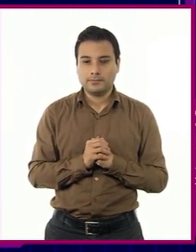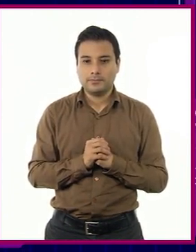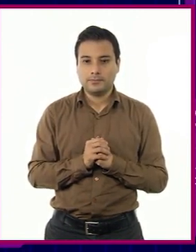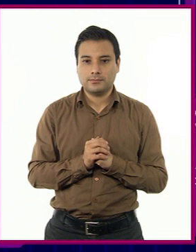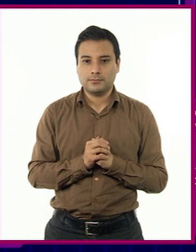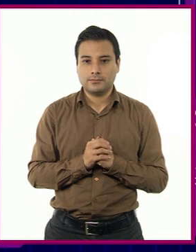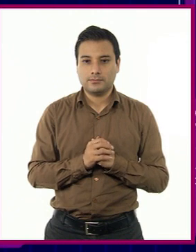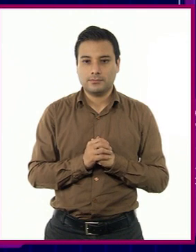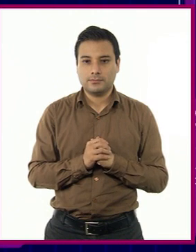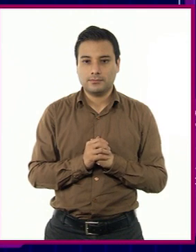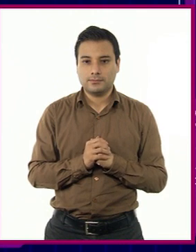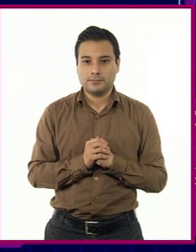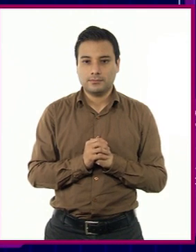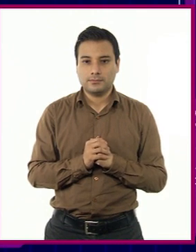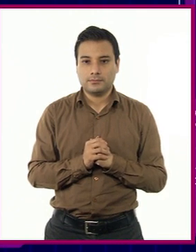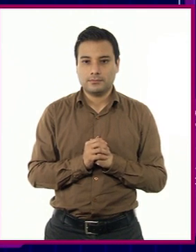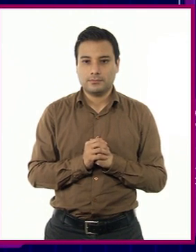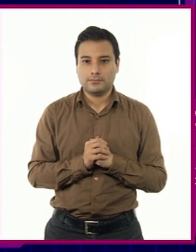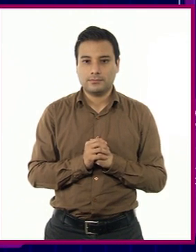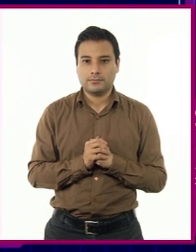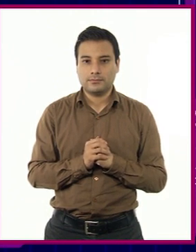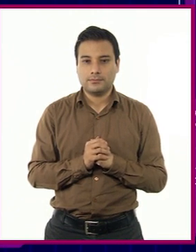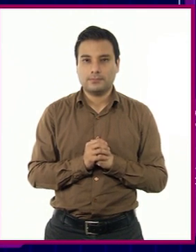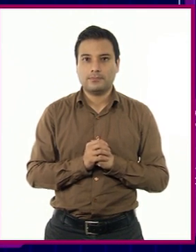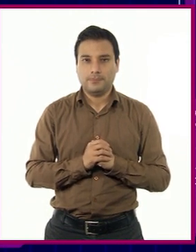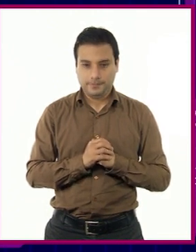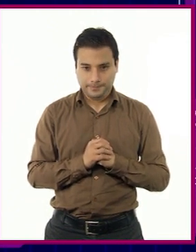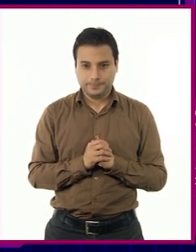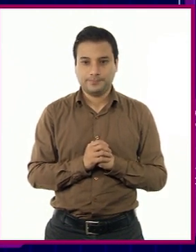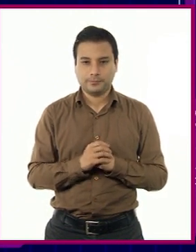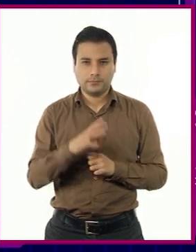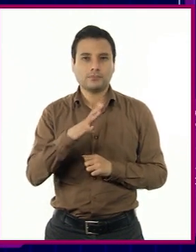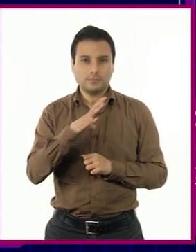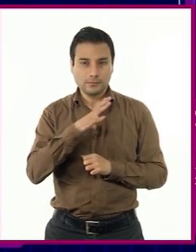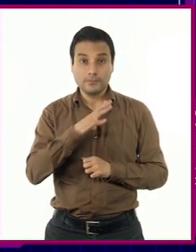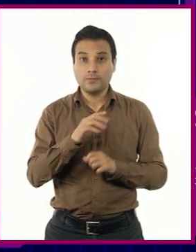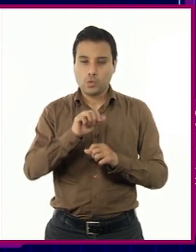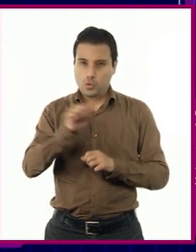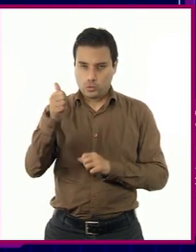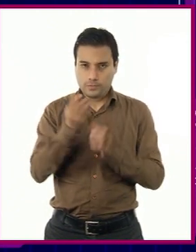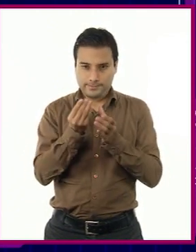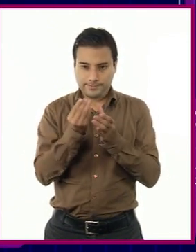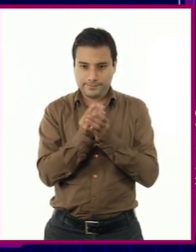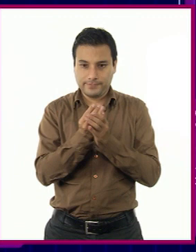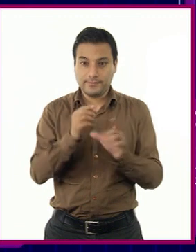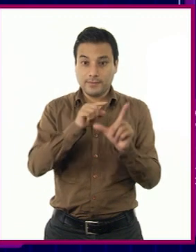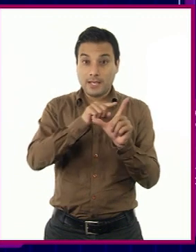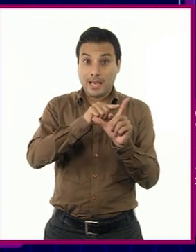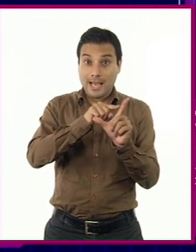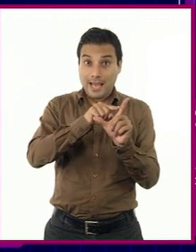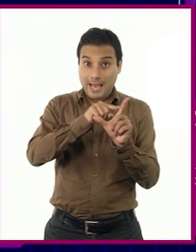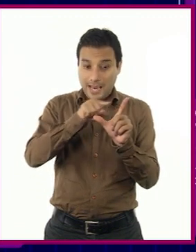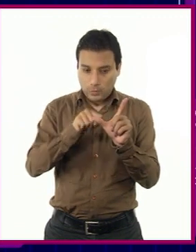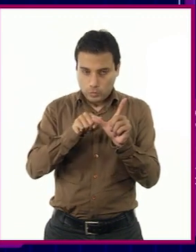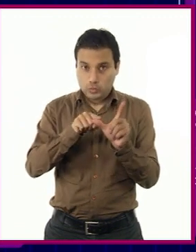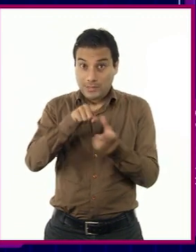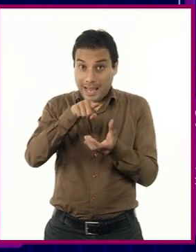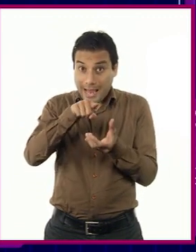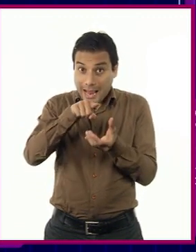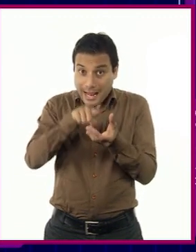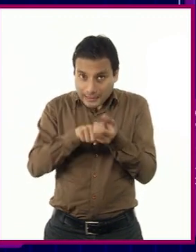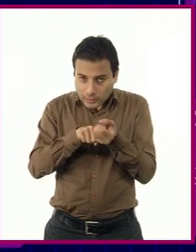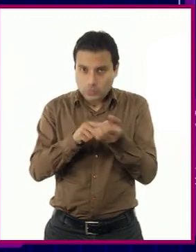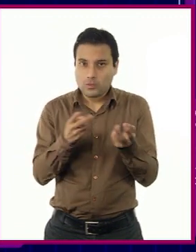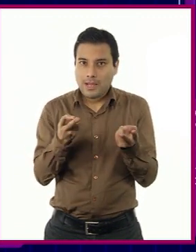F es igual al ángulo G. Ángulos alternos internos. Ángulo C es igual al ángulo